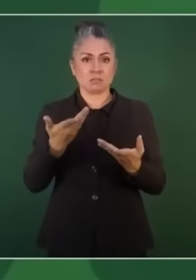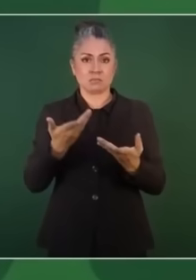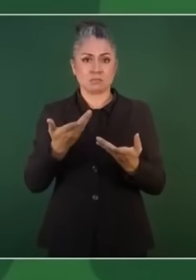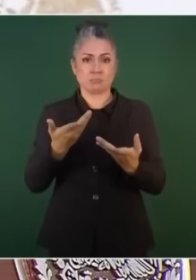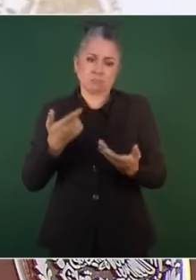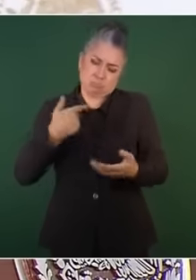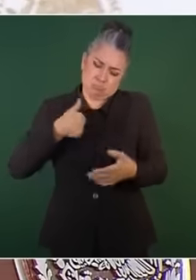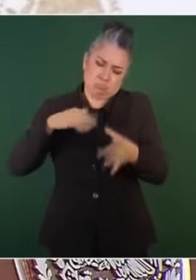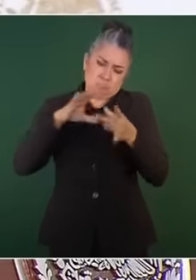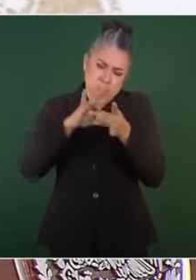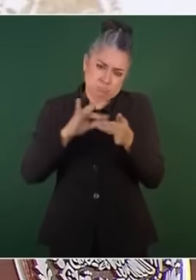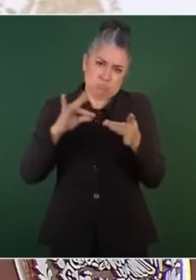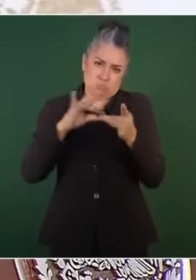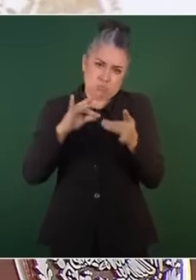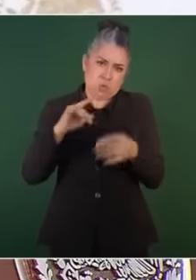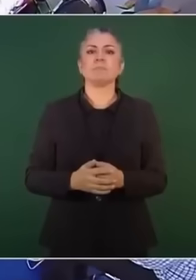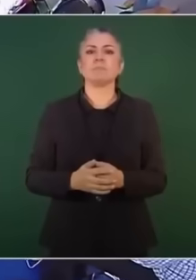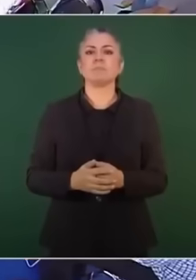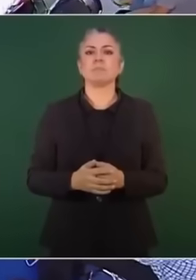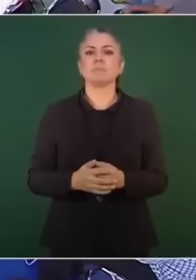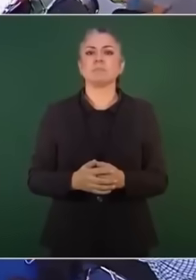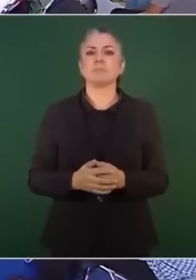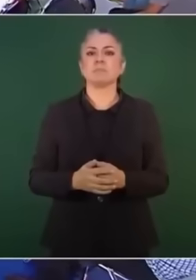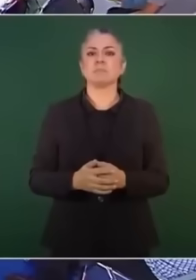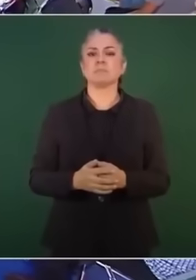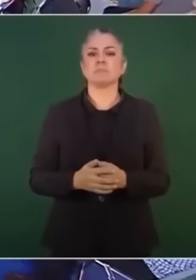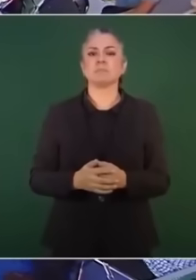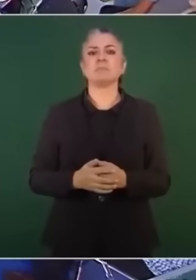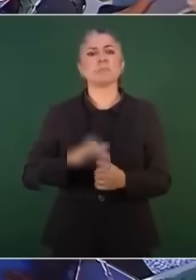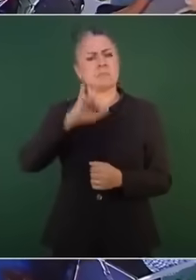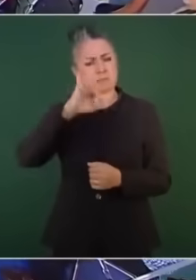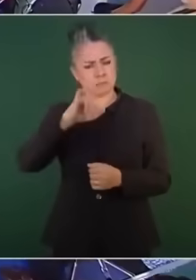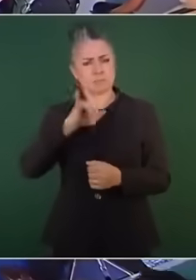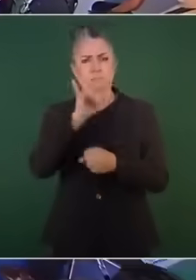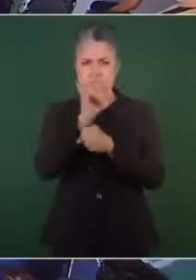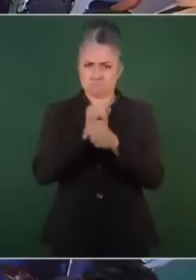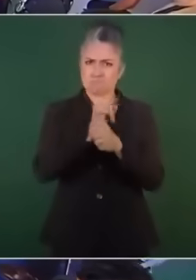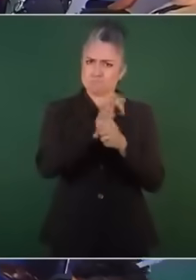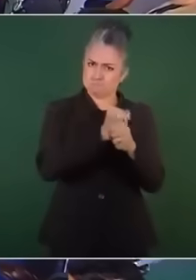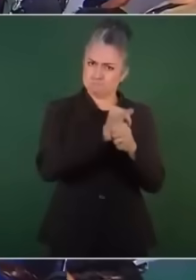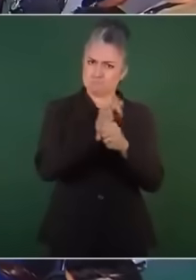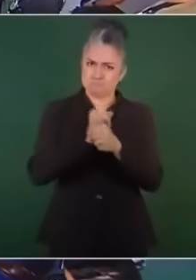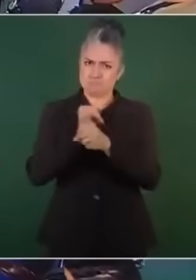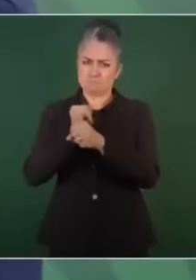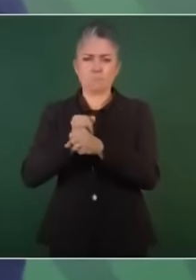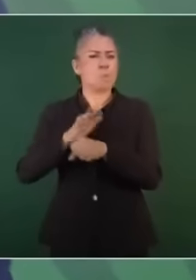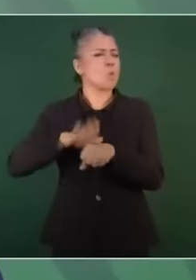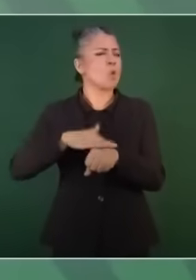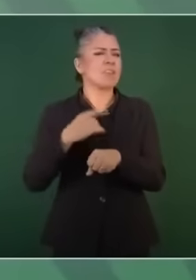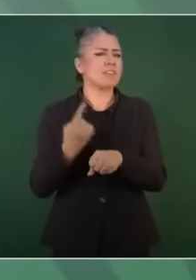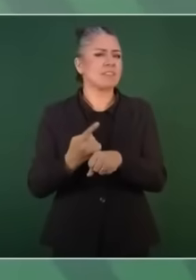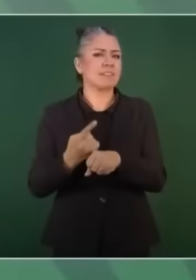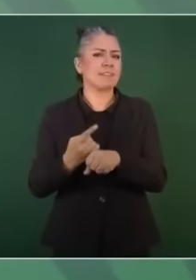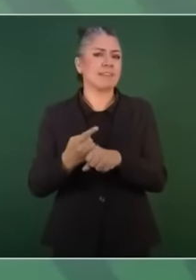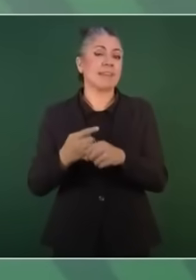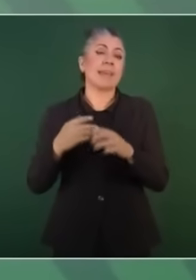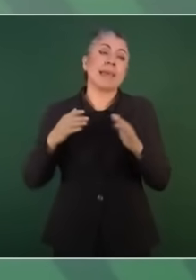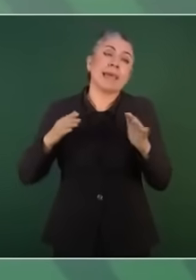que se sepa, ¿no? Sí, que se investigue, porque